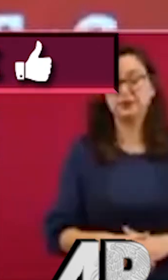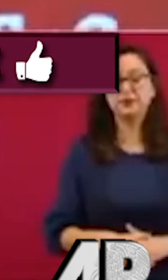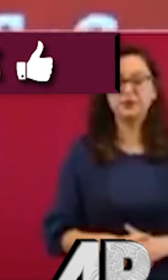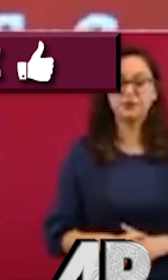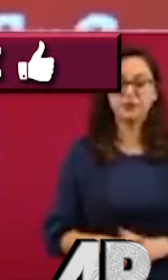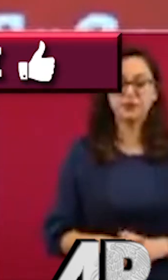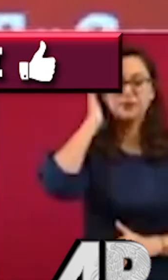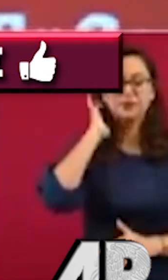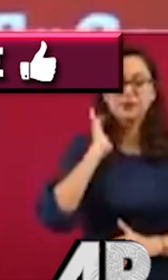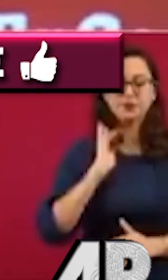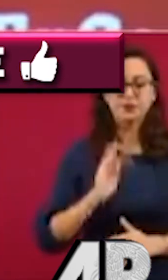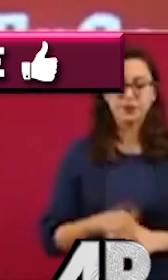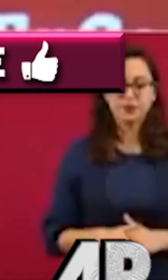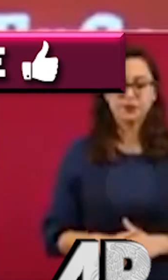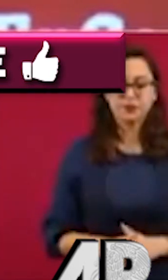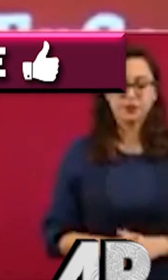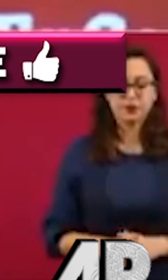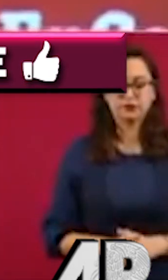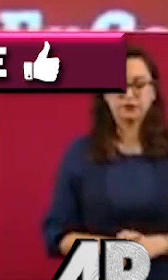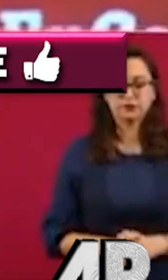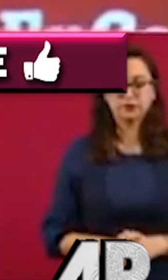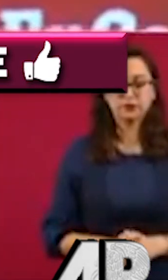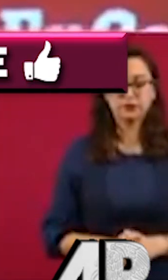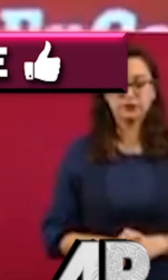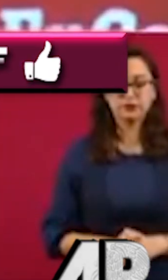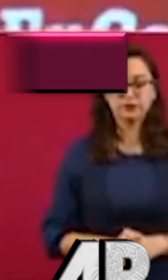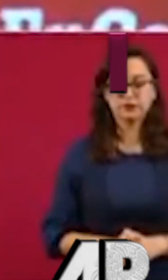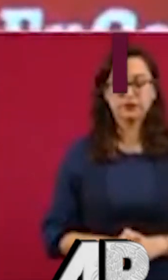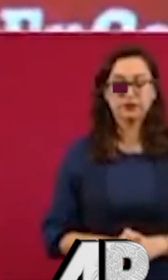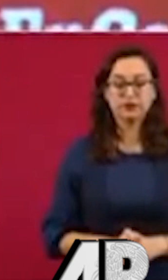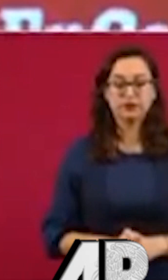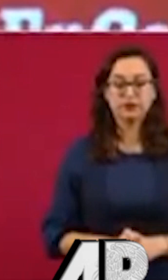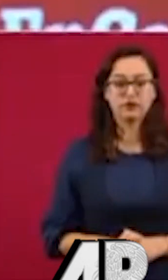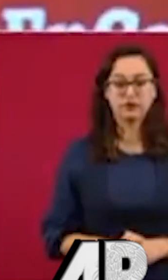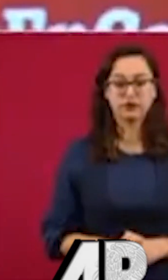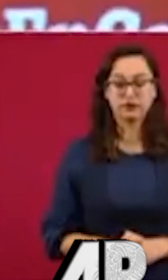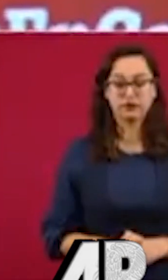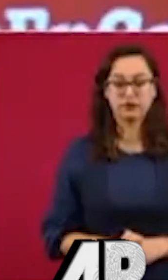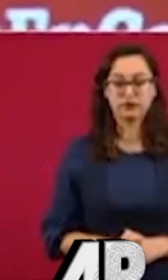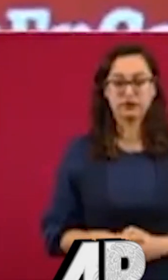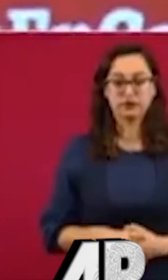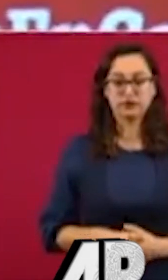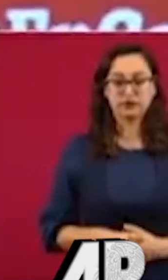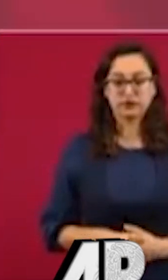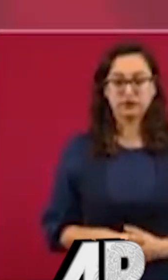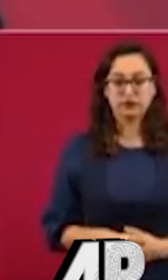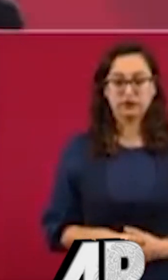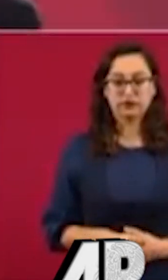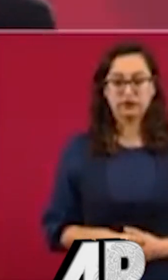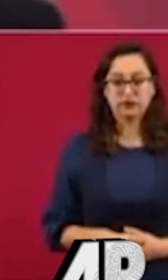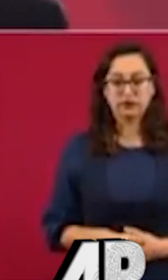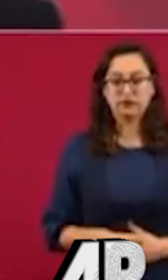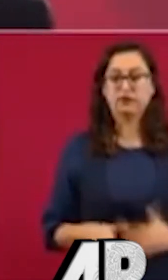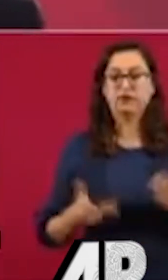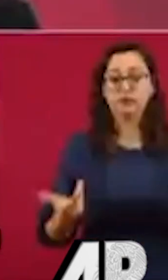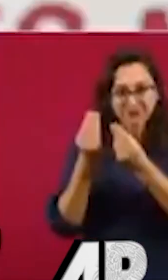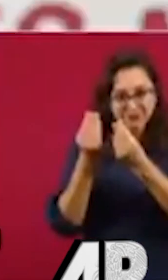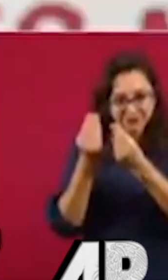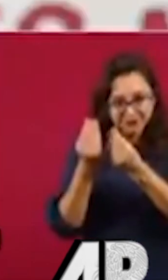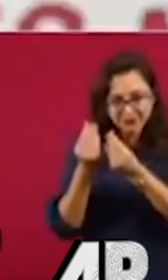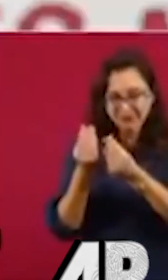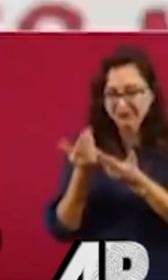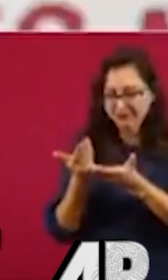donde para que se reciban dólares se requiere una especie de certificación